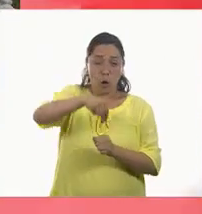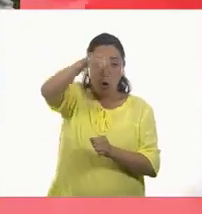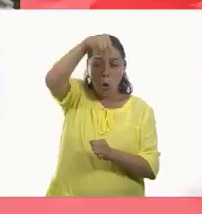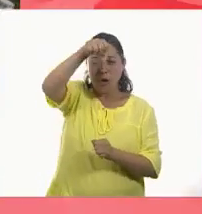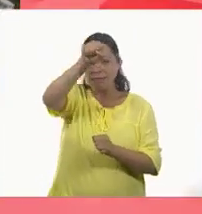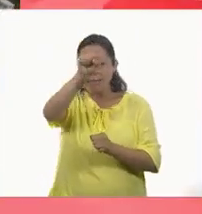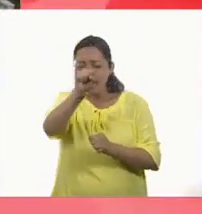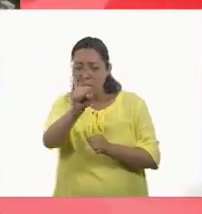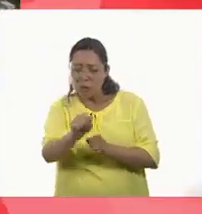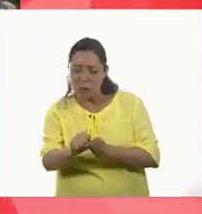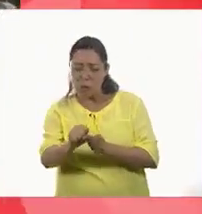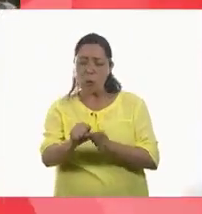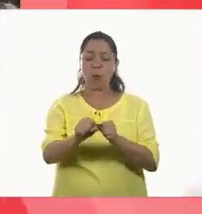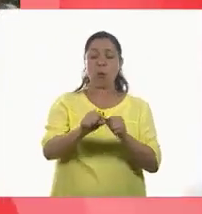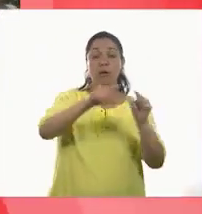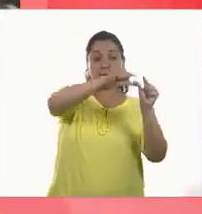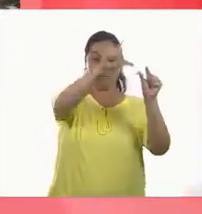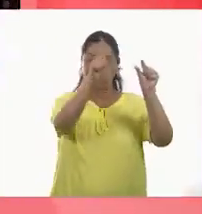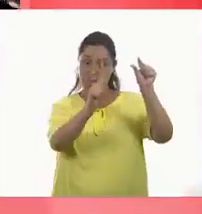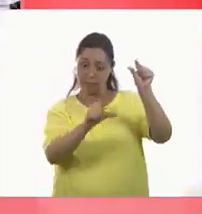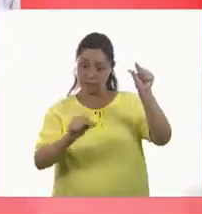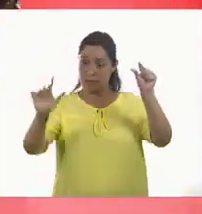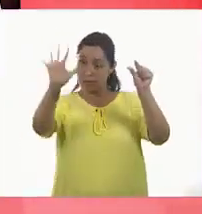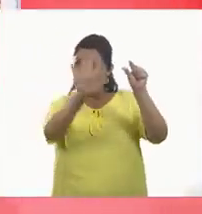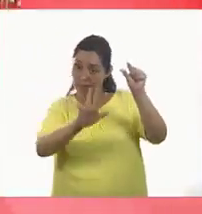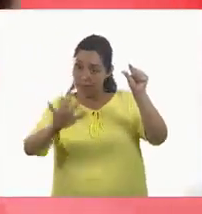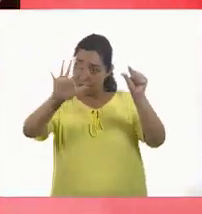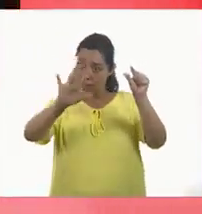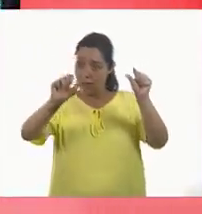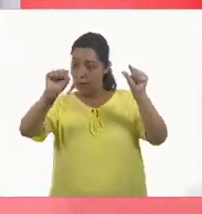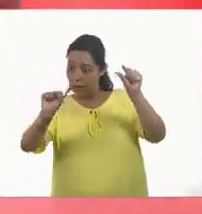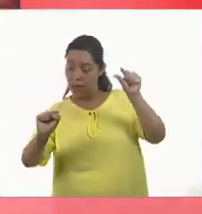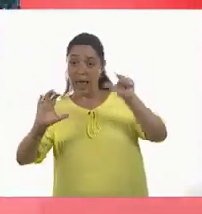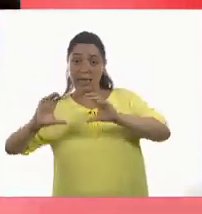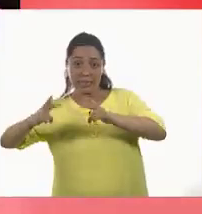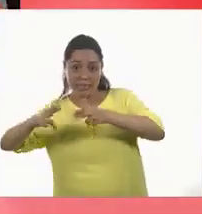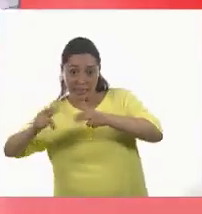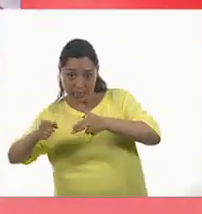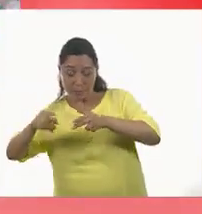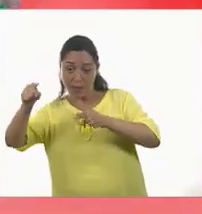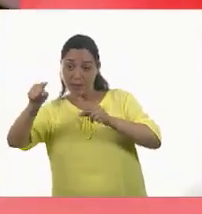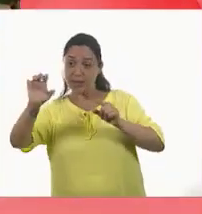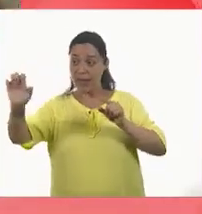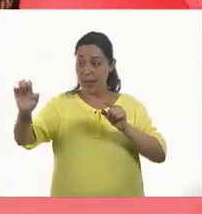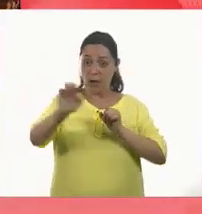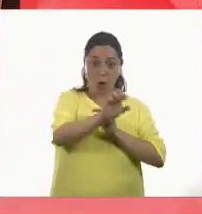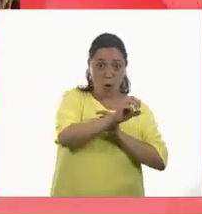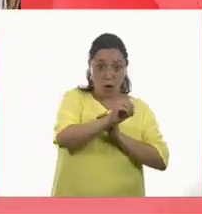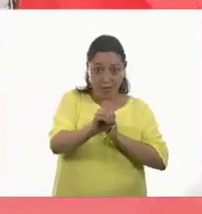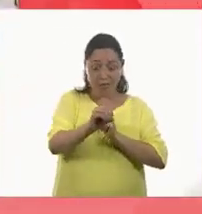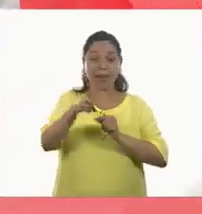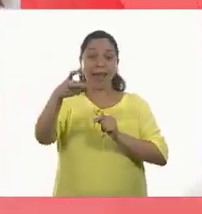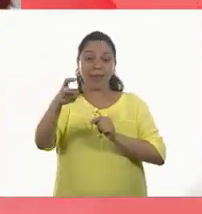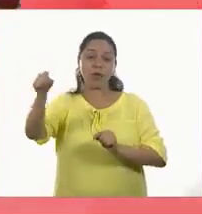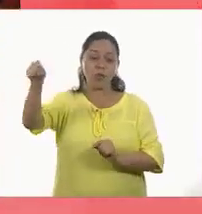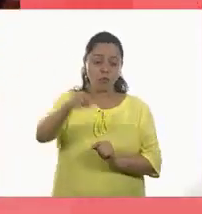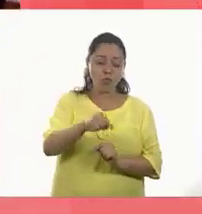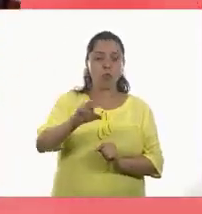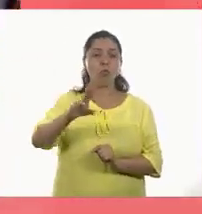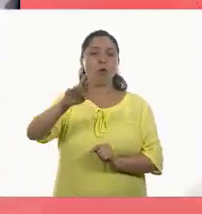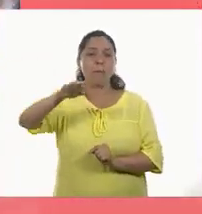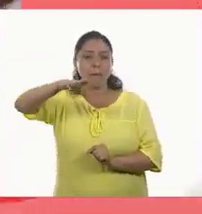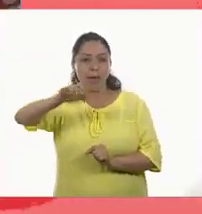desde el Golfo de México hasta Chiapas, y de este a oeste, de Tenosique y Balancán hasta Huimanguillo,